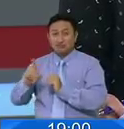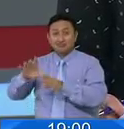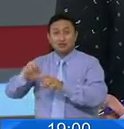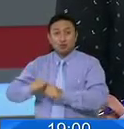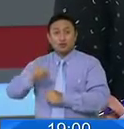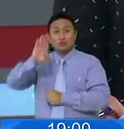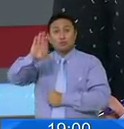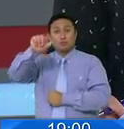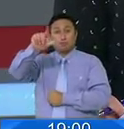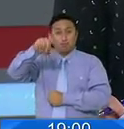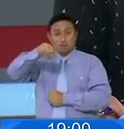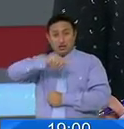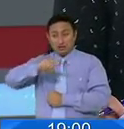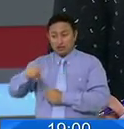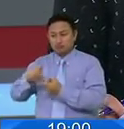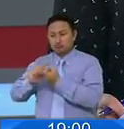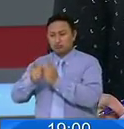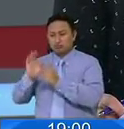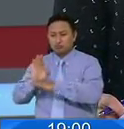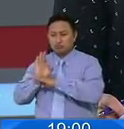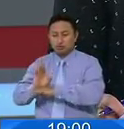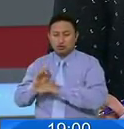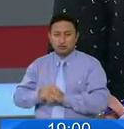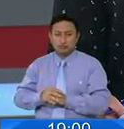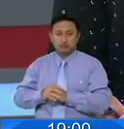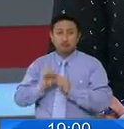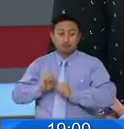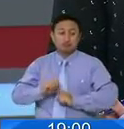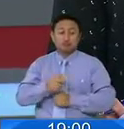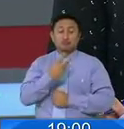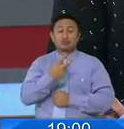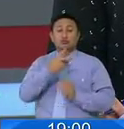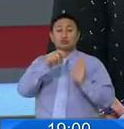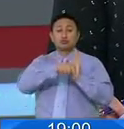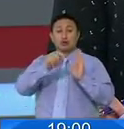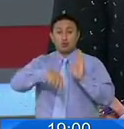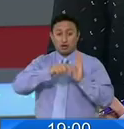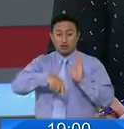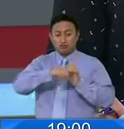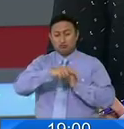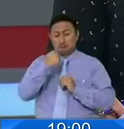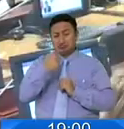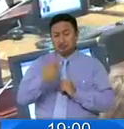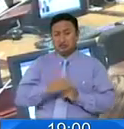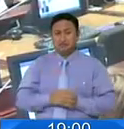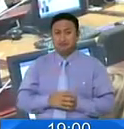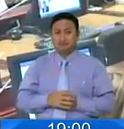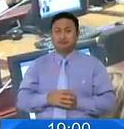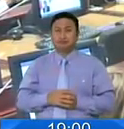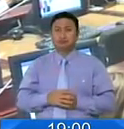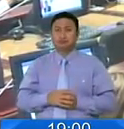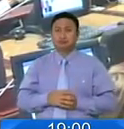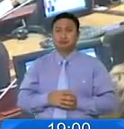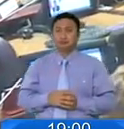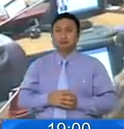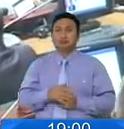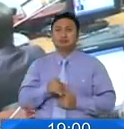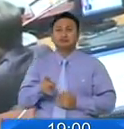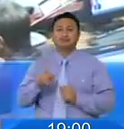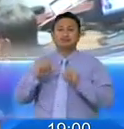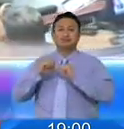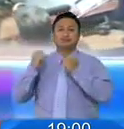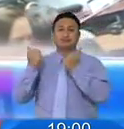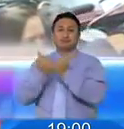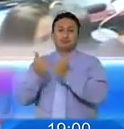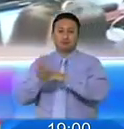Fernando Balda. Esta es la conclusión a la que llegaron dos expertos en derecho. Mientras en Asamblea Nacional va